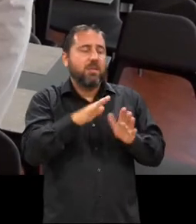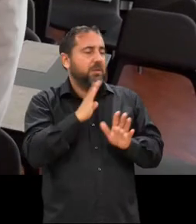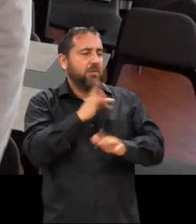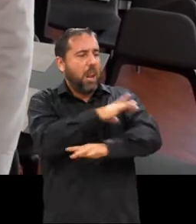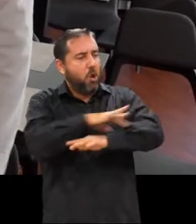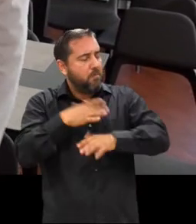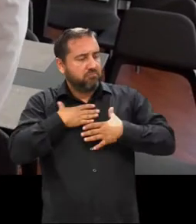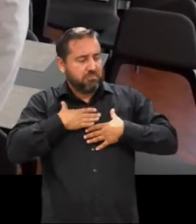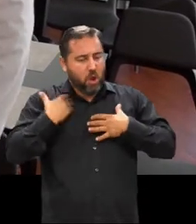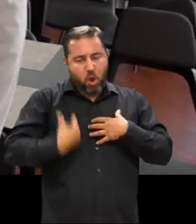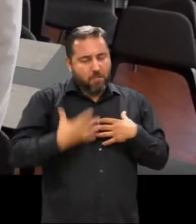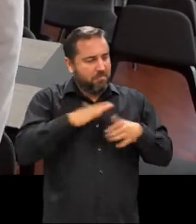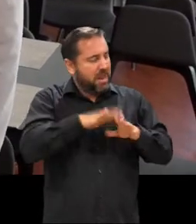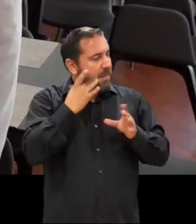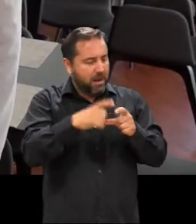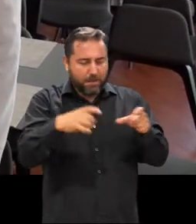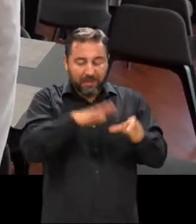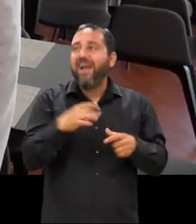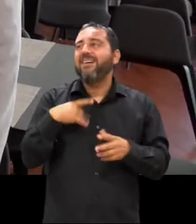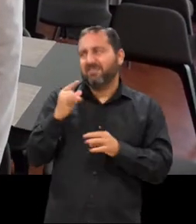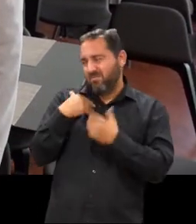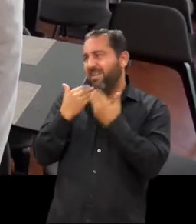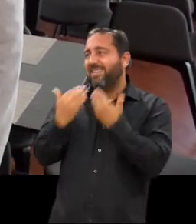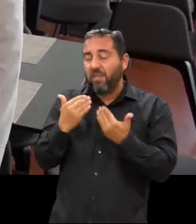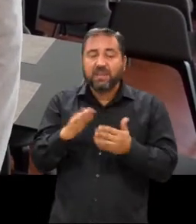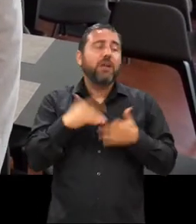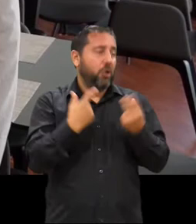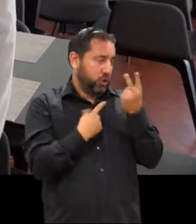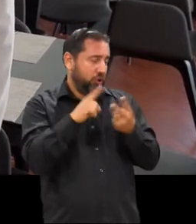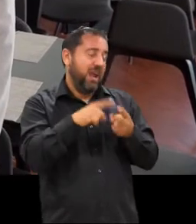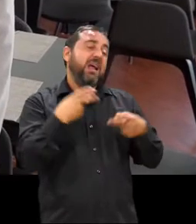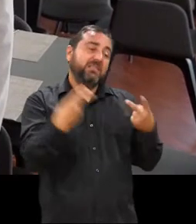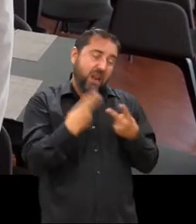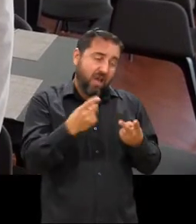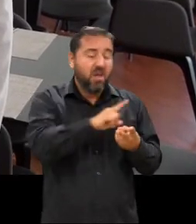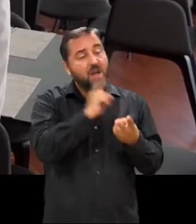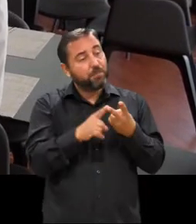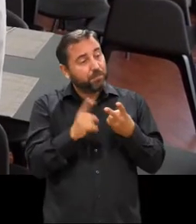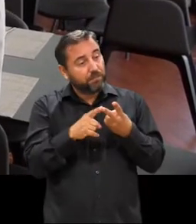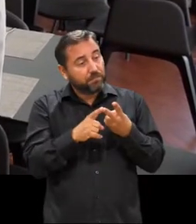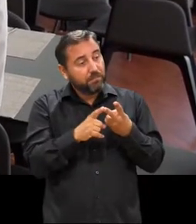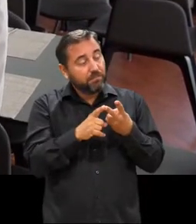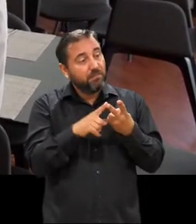dejársela el lomo limpito en el plato. Fenomenal, pues lo agradezco. Entonces esas dos cosas, la ensalada y